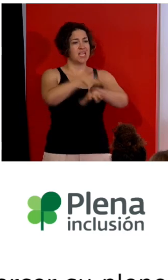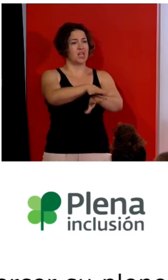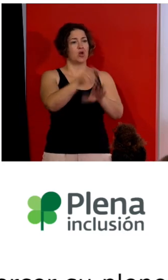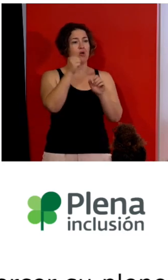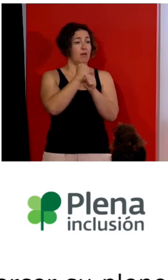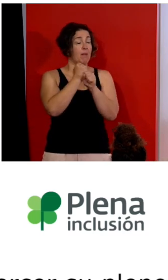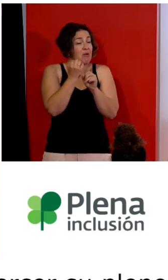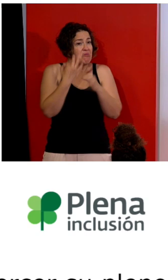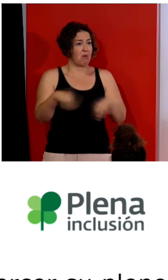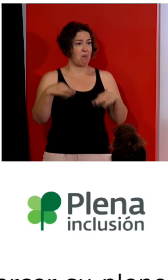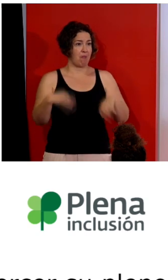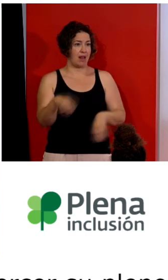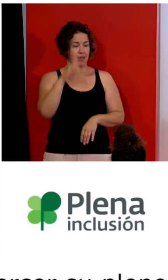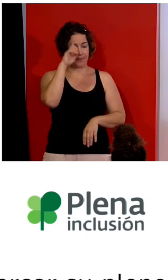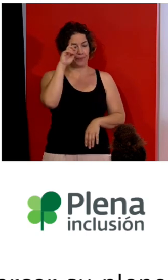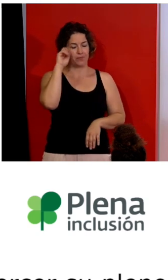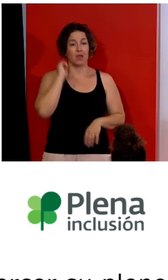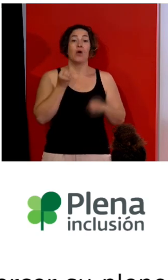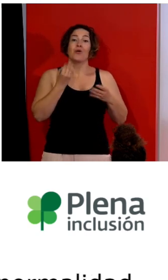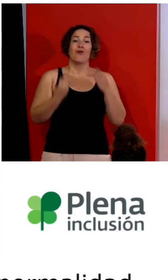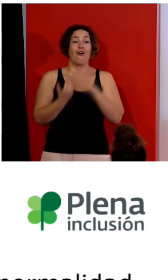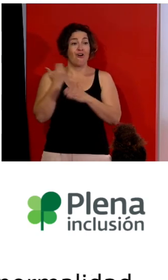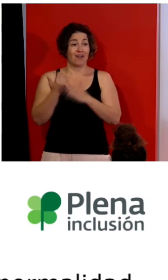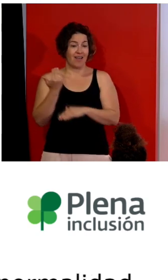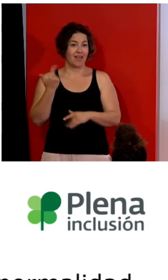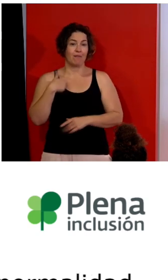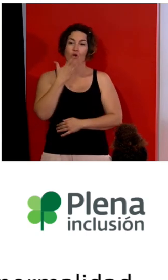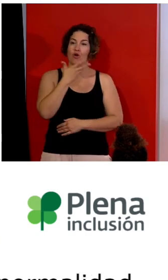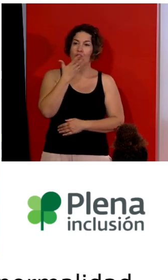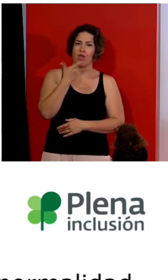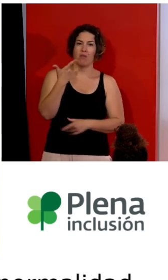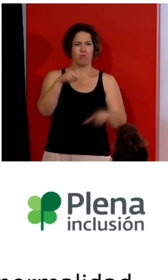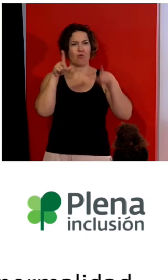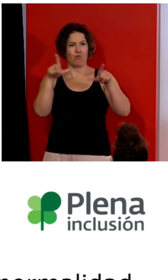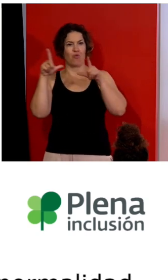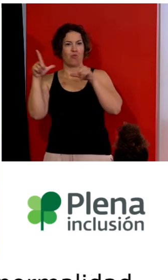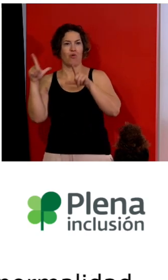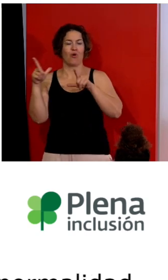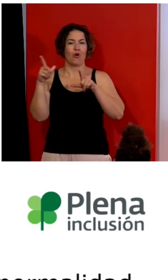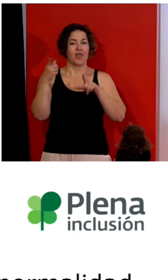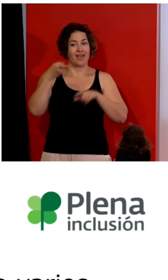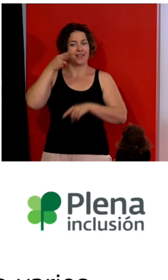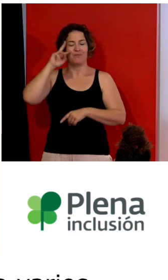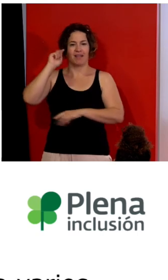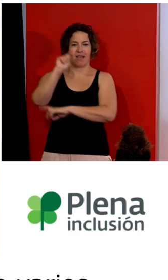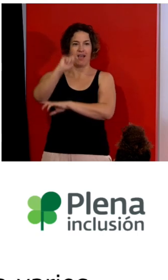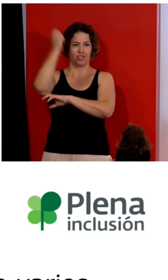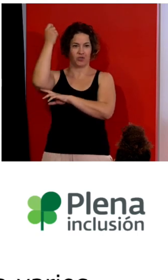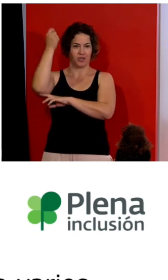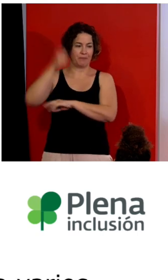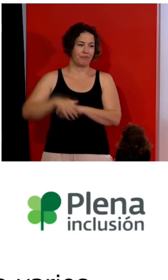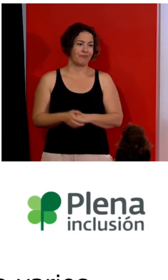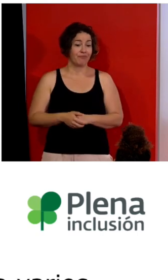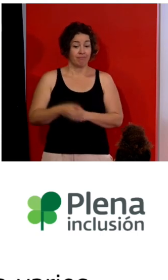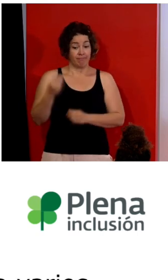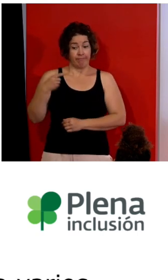normalidad. Bueno, en estas jornadas vamos a conocer a varios protagonistas de esta experiencia de éxito, quienes desde